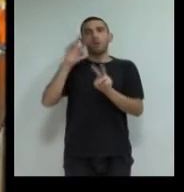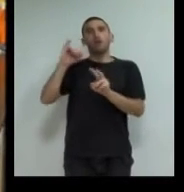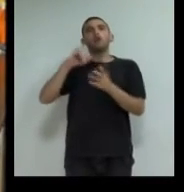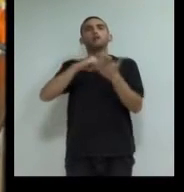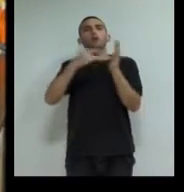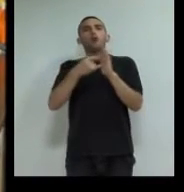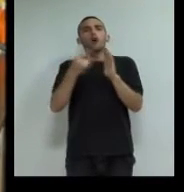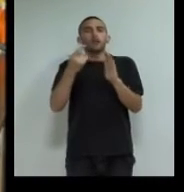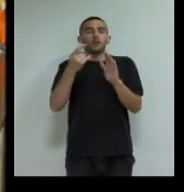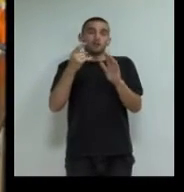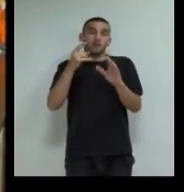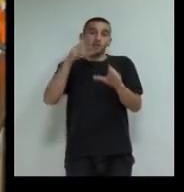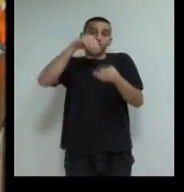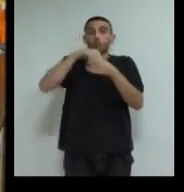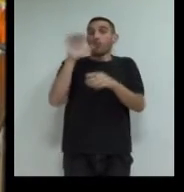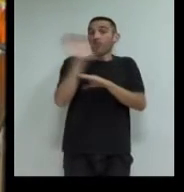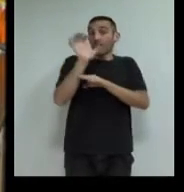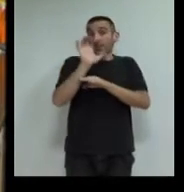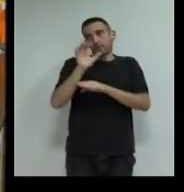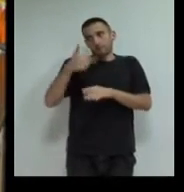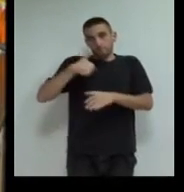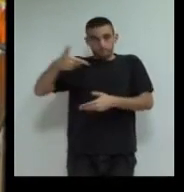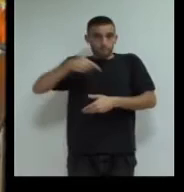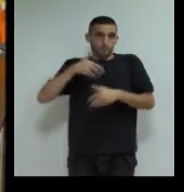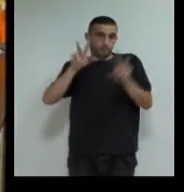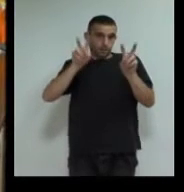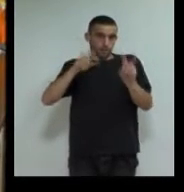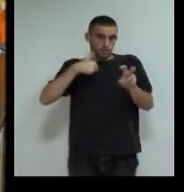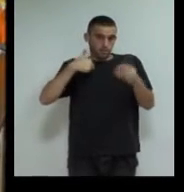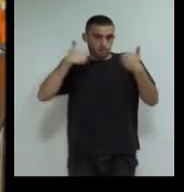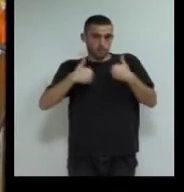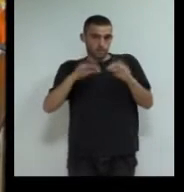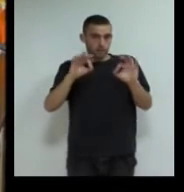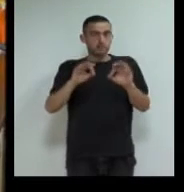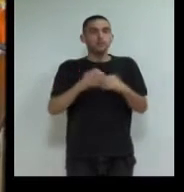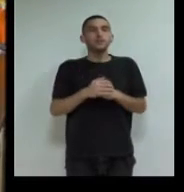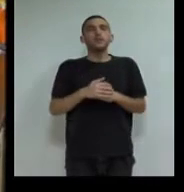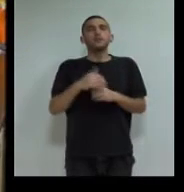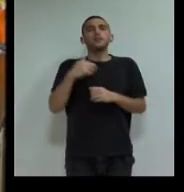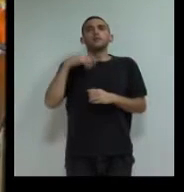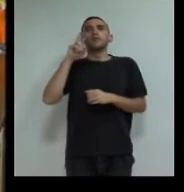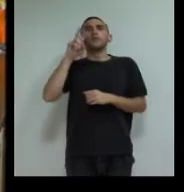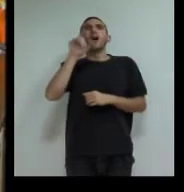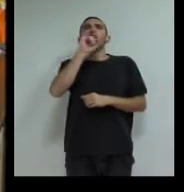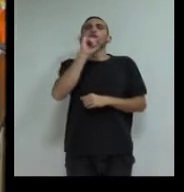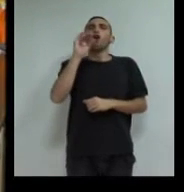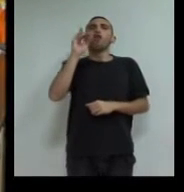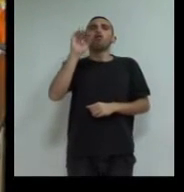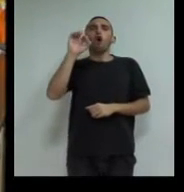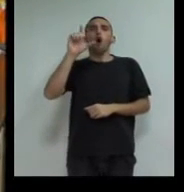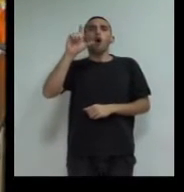cine, que era lo que a nosotros se nos demandaba, había algunas soluciones técnicas que venían de la mano de Dolby y de